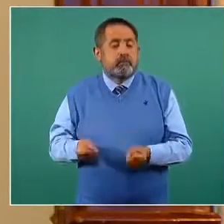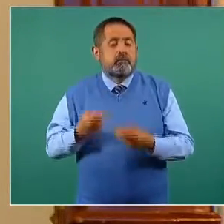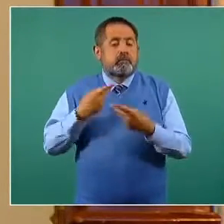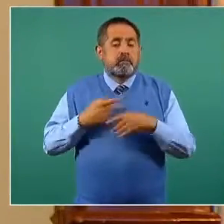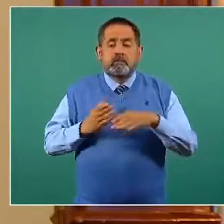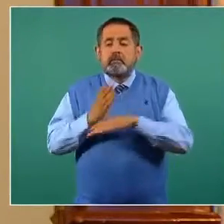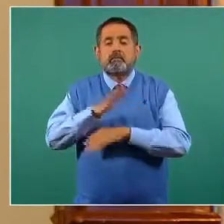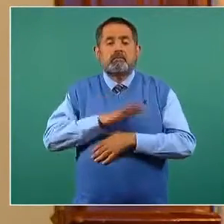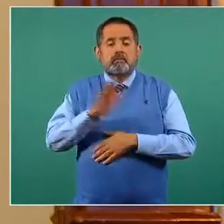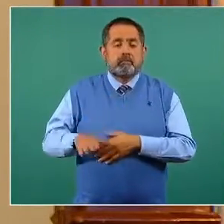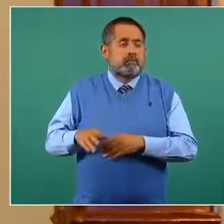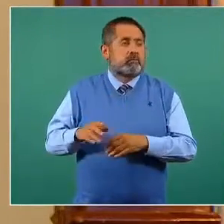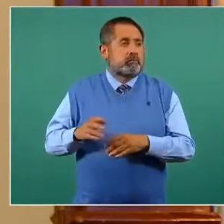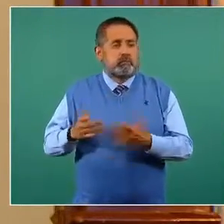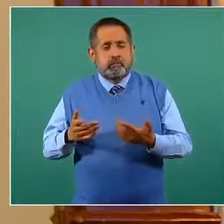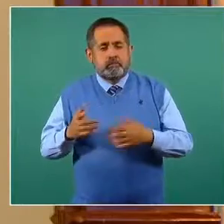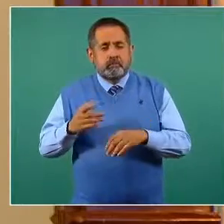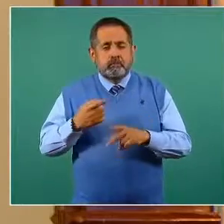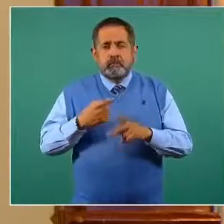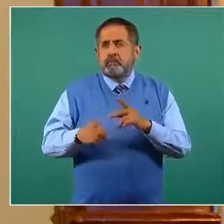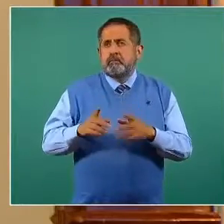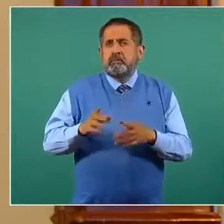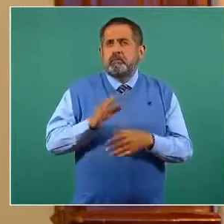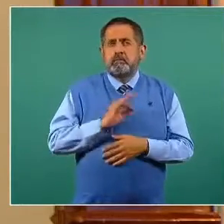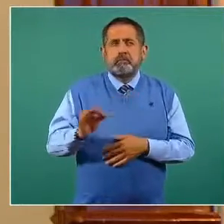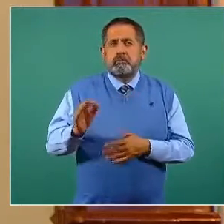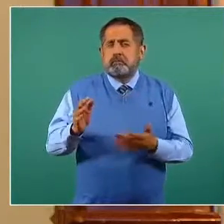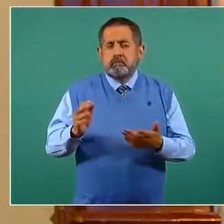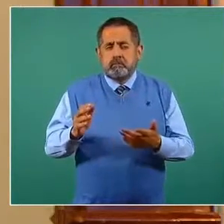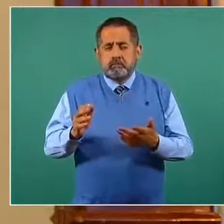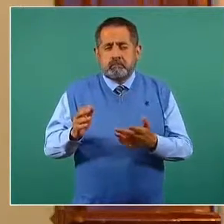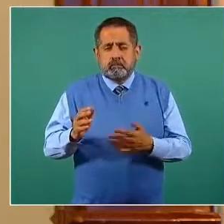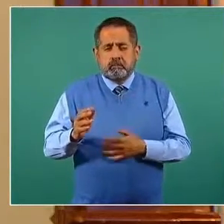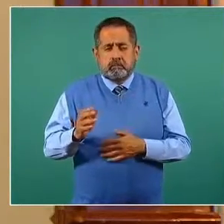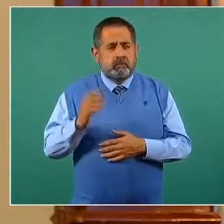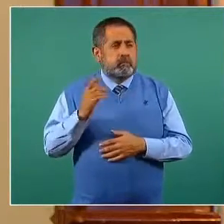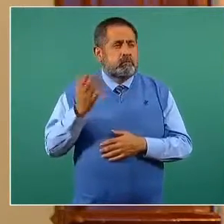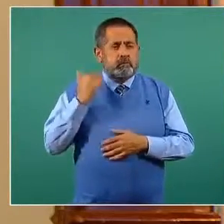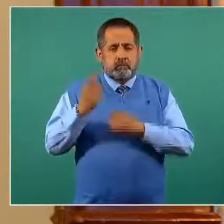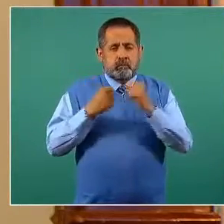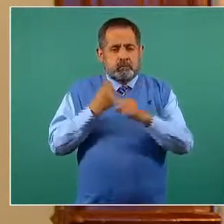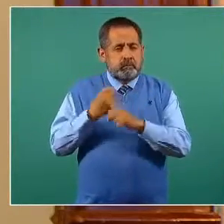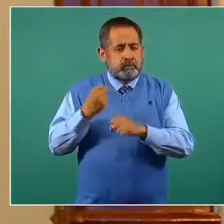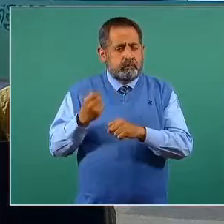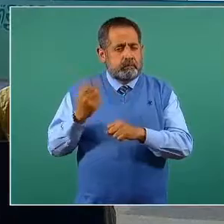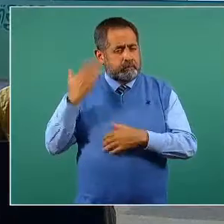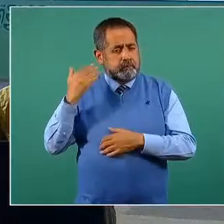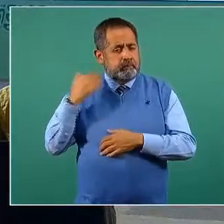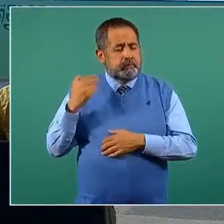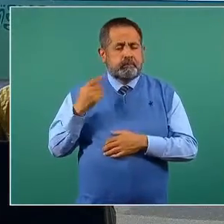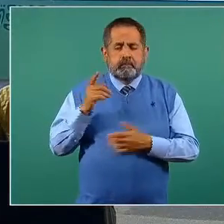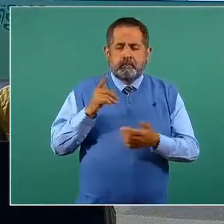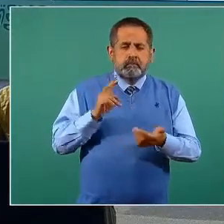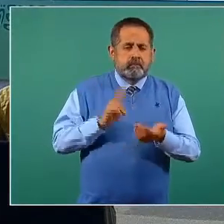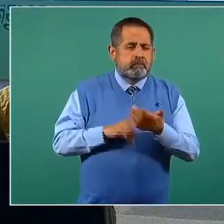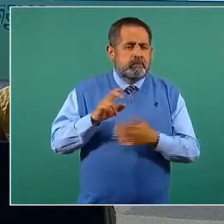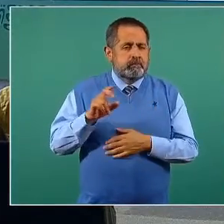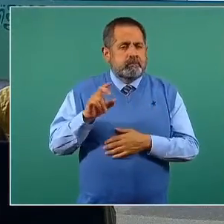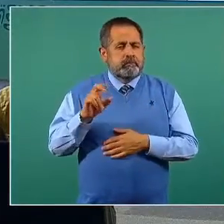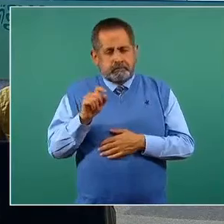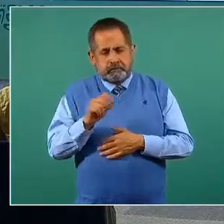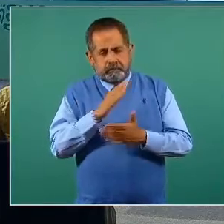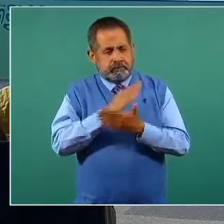se empezó a producir prácticamente pasado los mediados del año pasado. El ejercicio precisamente se